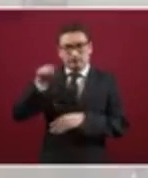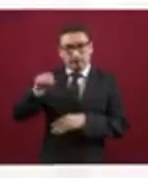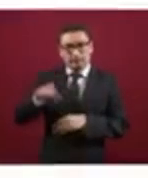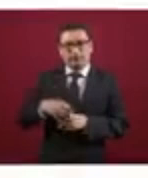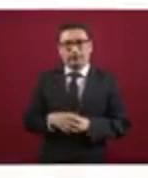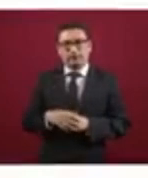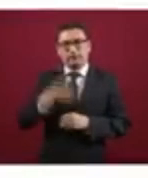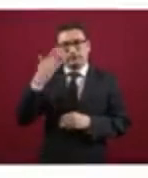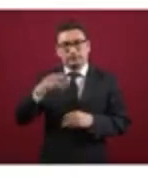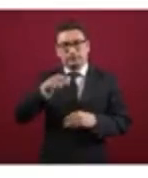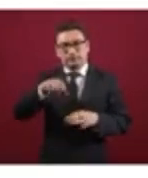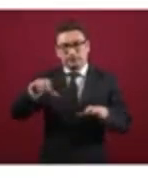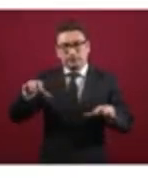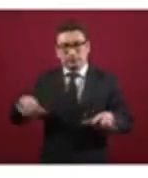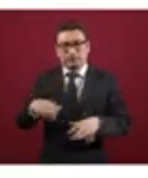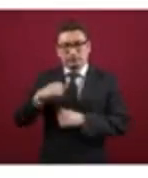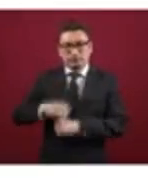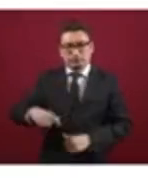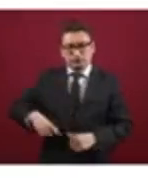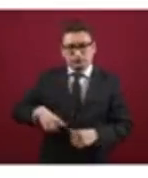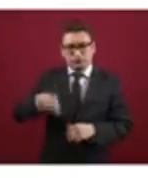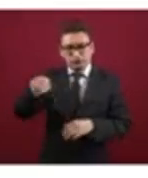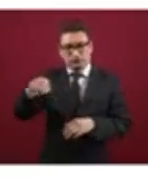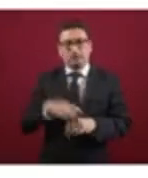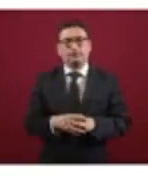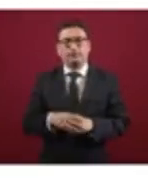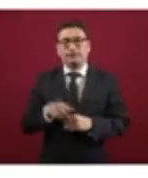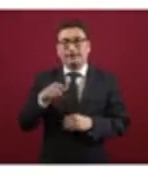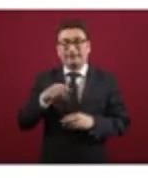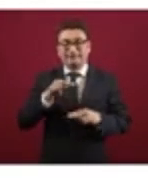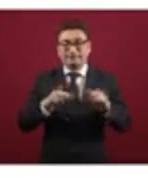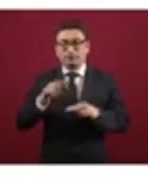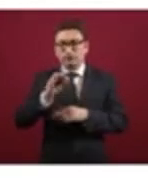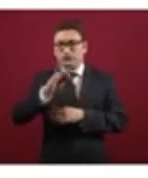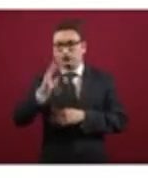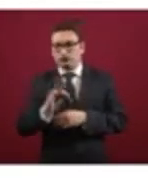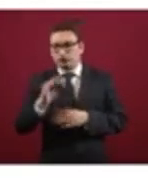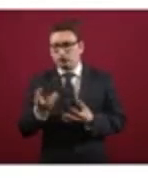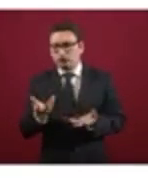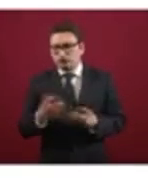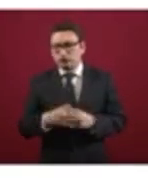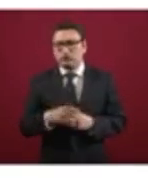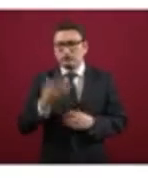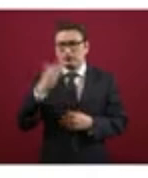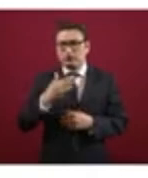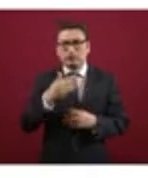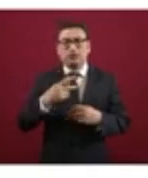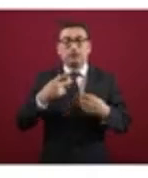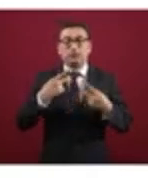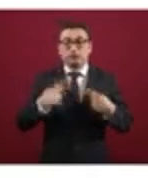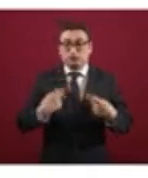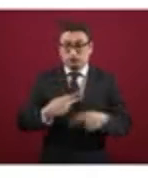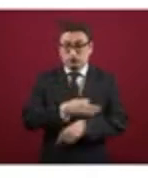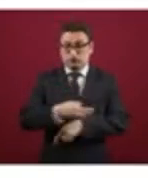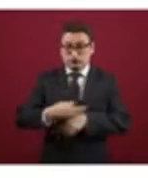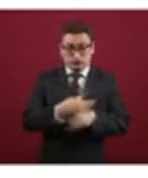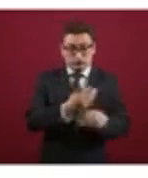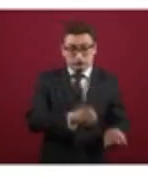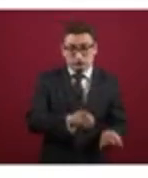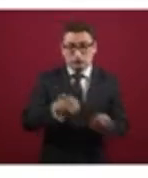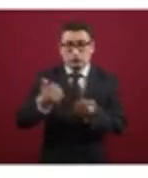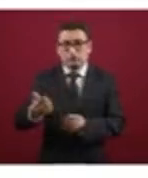671 cuerpos de ese porcentaje el sean se han entregado a sus familiares